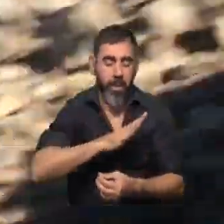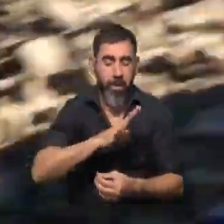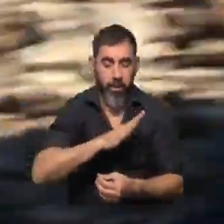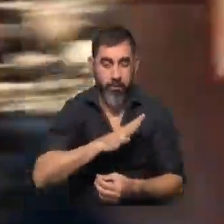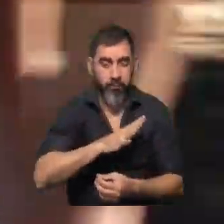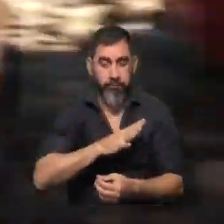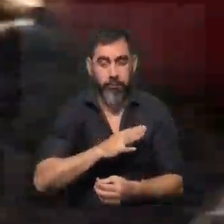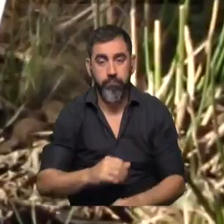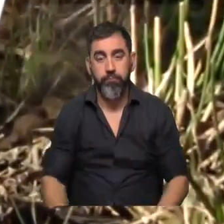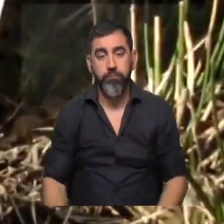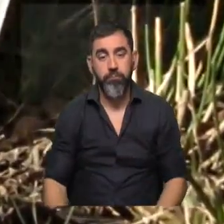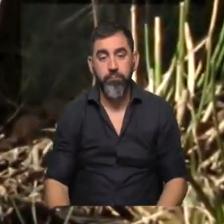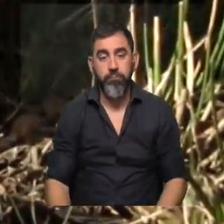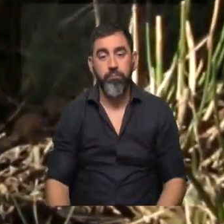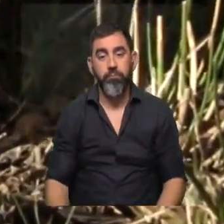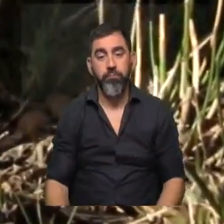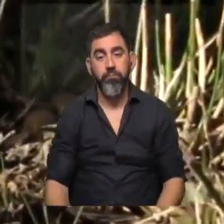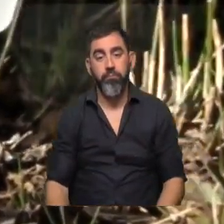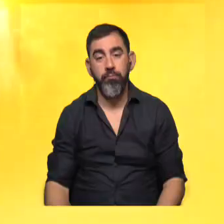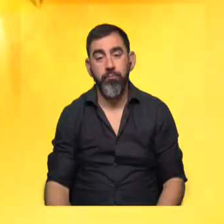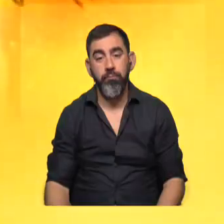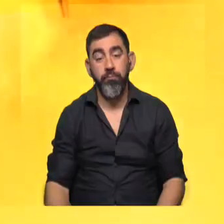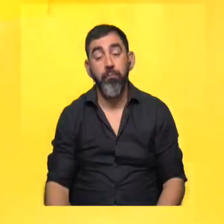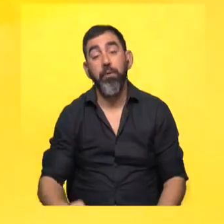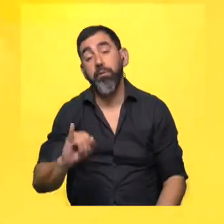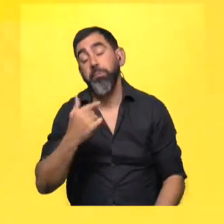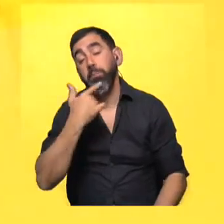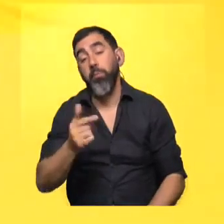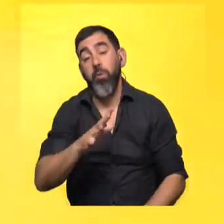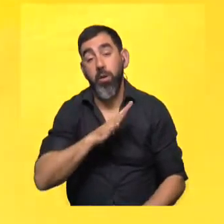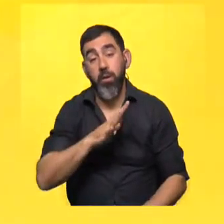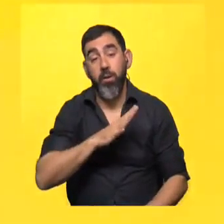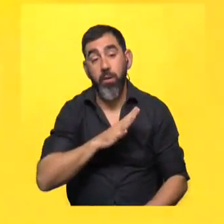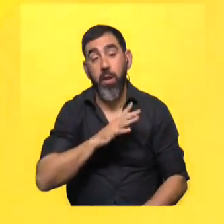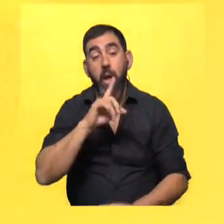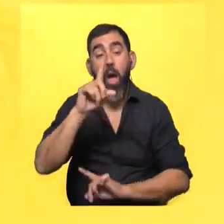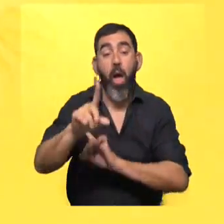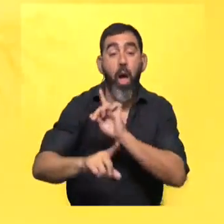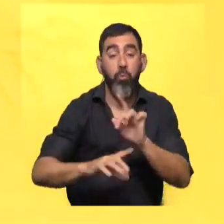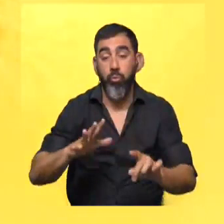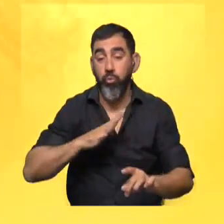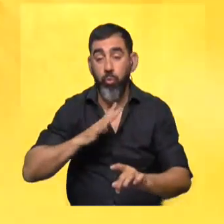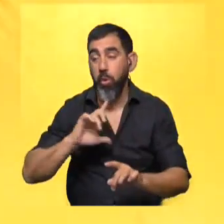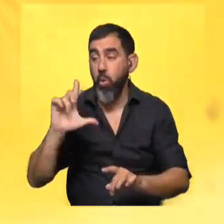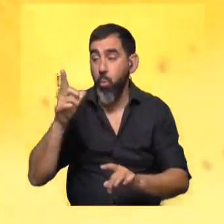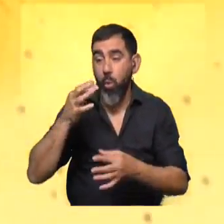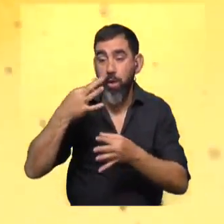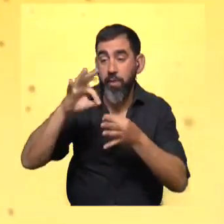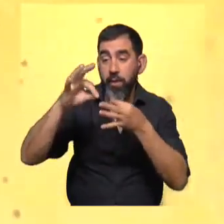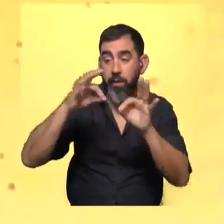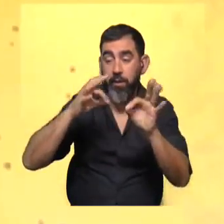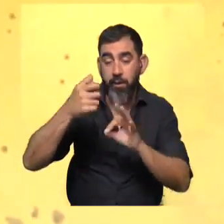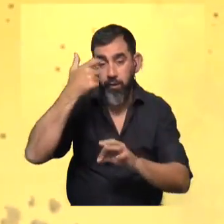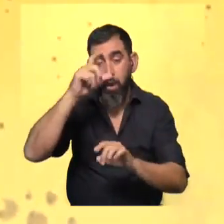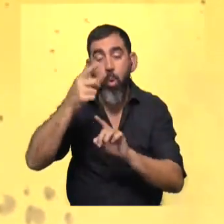es demasiado sorprendente, pero sí encontramos, por ejemplo, dentro de ello algunas especies que aún no tienen descripción científica. Todas las especies tienen un